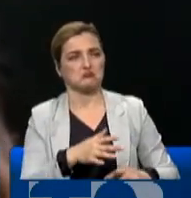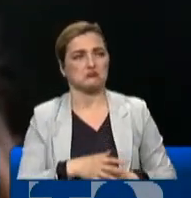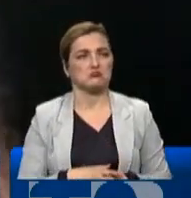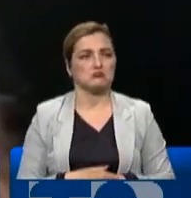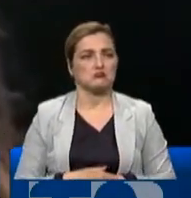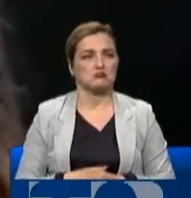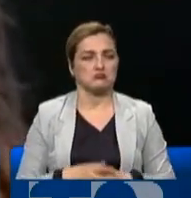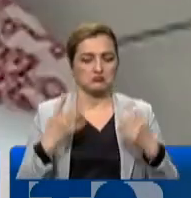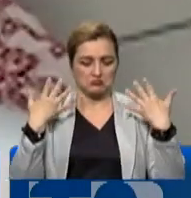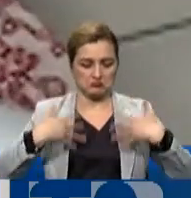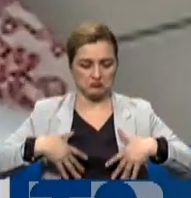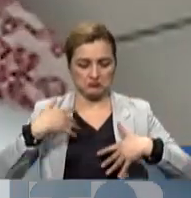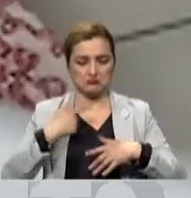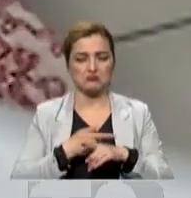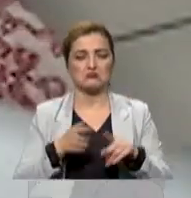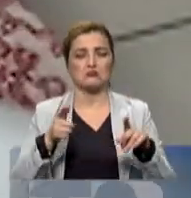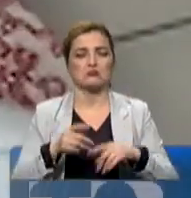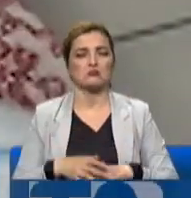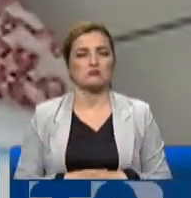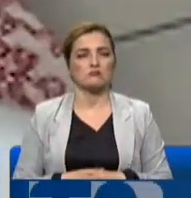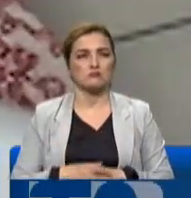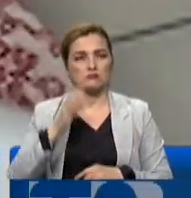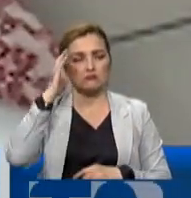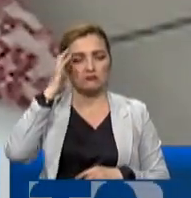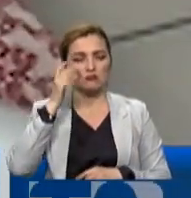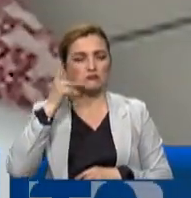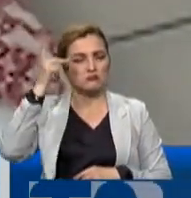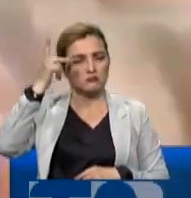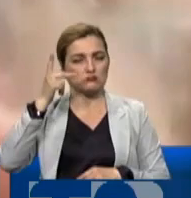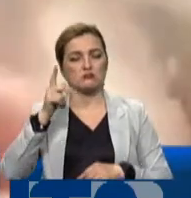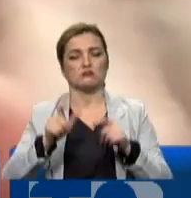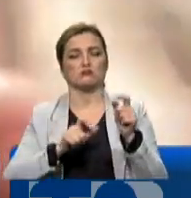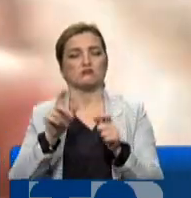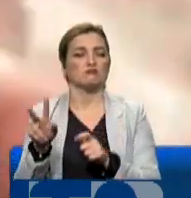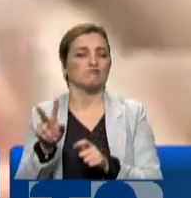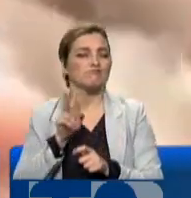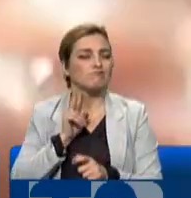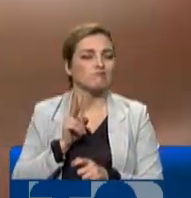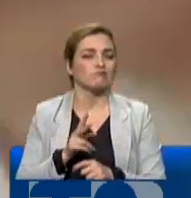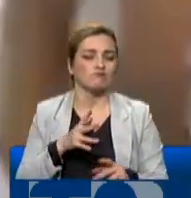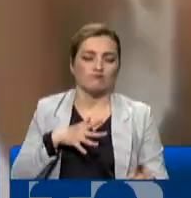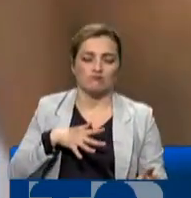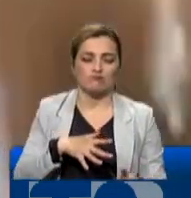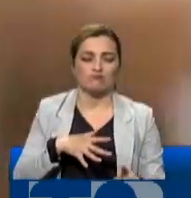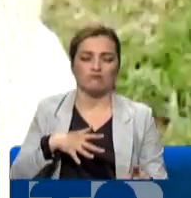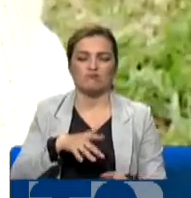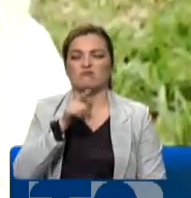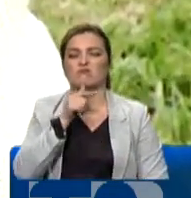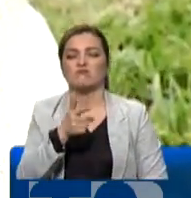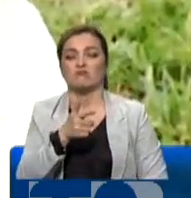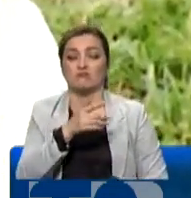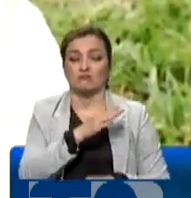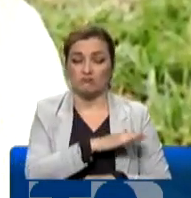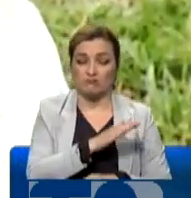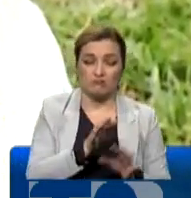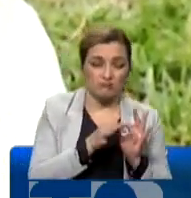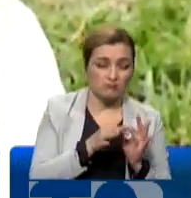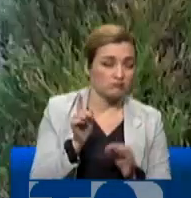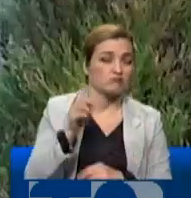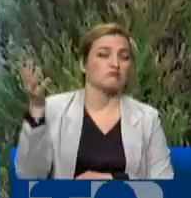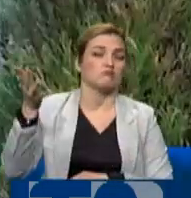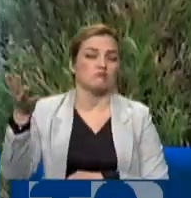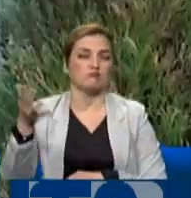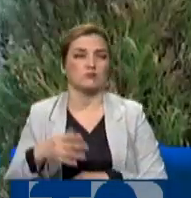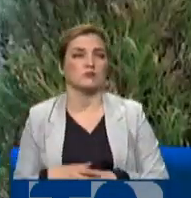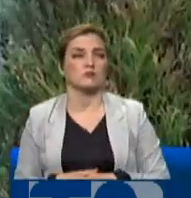nos vemos diferente. Pero lo preocupante, dicen los padres de los afectados, es que los ataques muchas veces son por parte de los docentes.